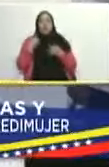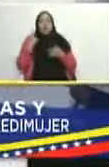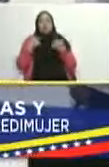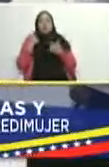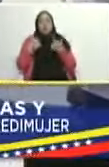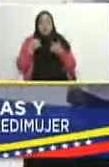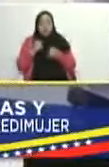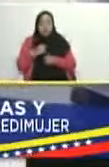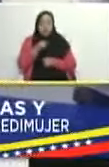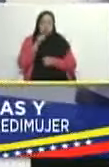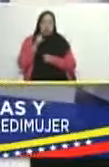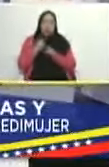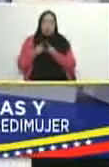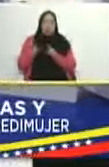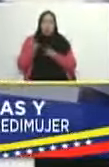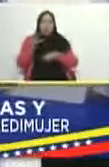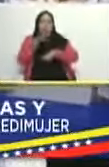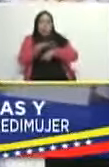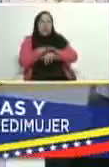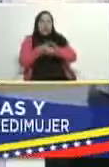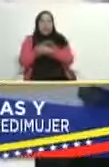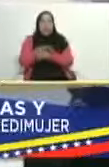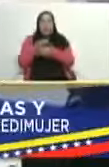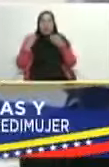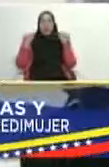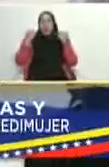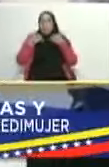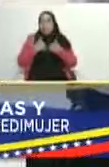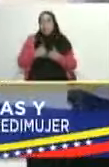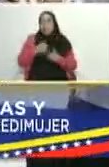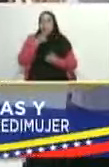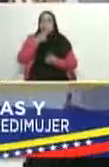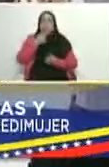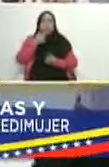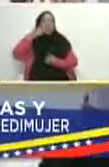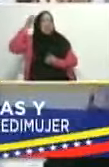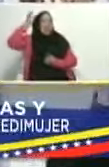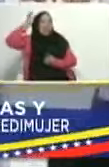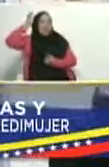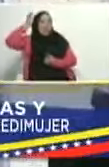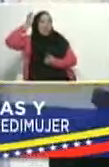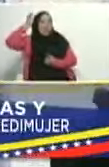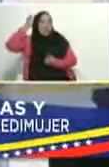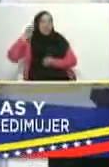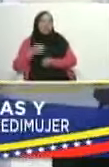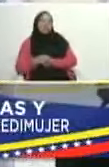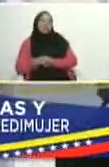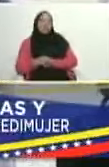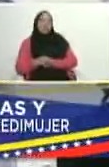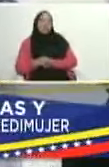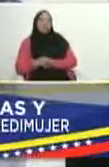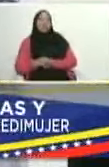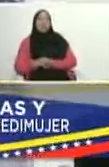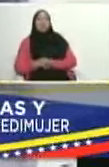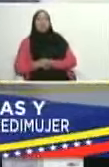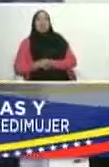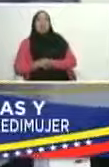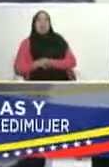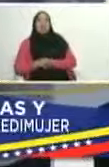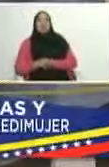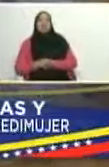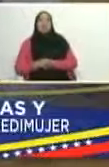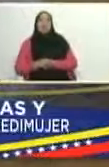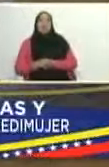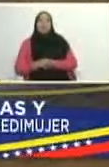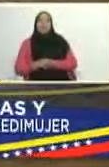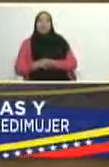pulseras. Te digo que es una belleza. Te digo de verdad que es una belleza. ¿Esta pulsera es para mí?